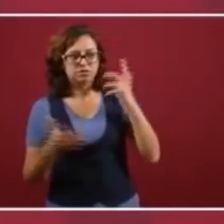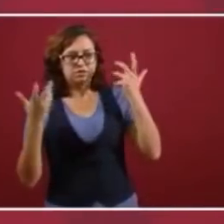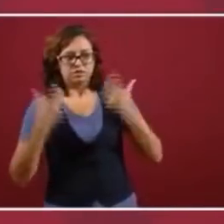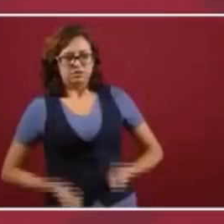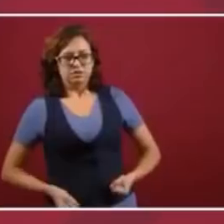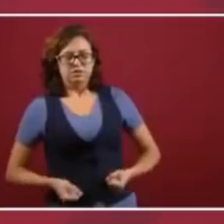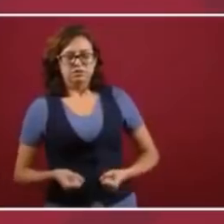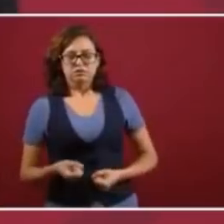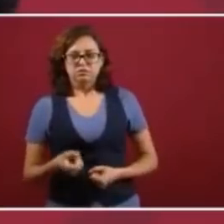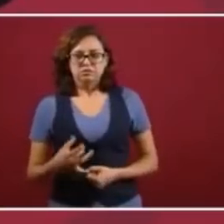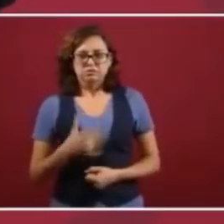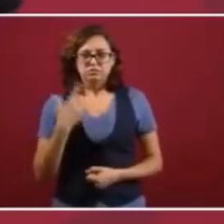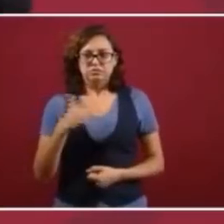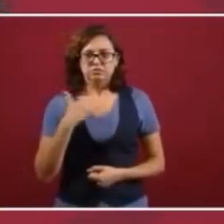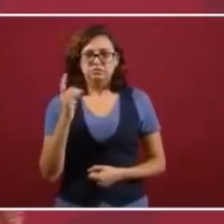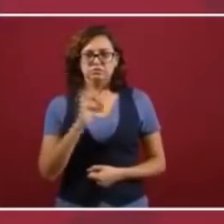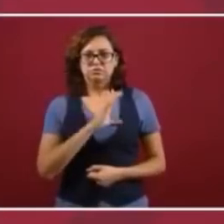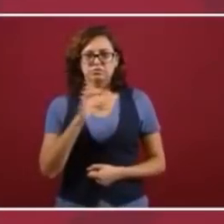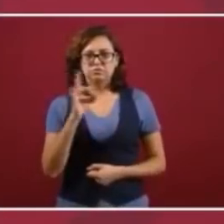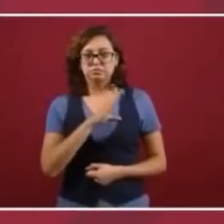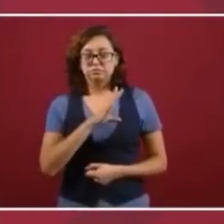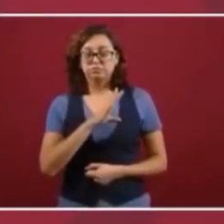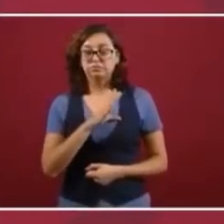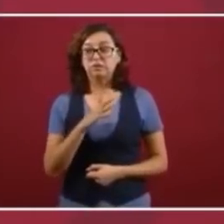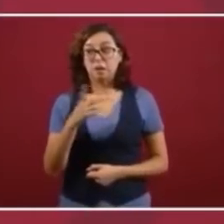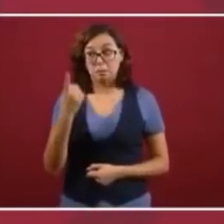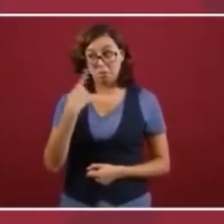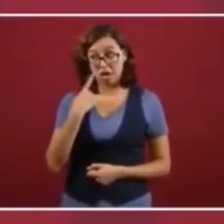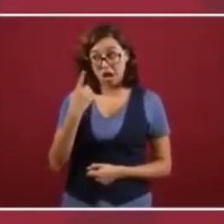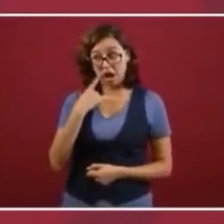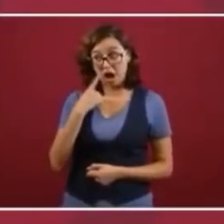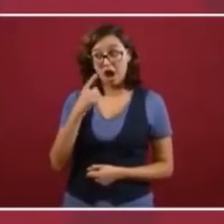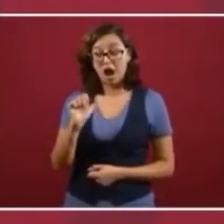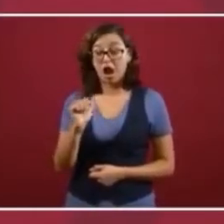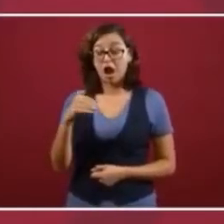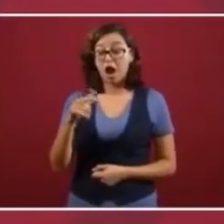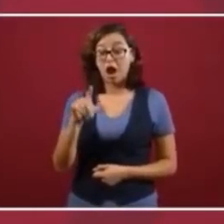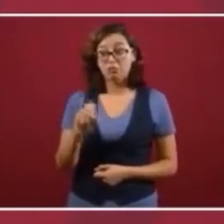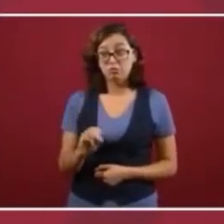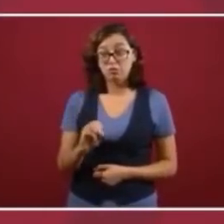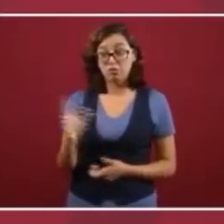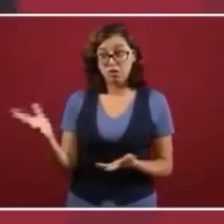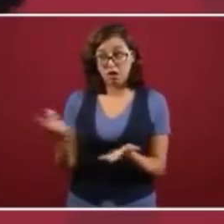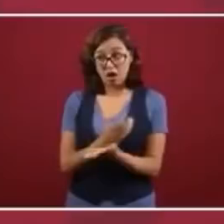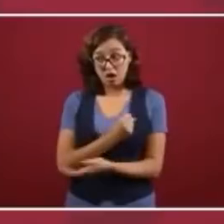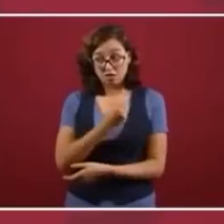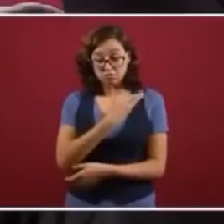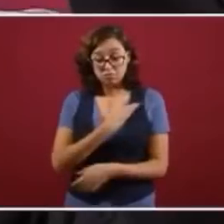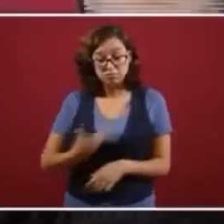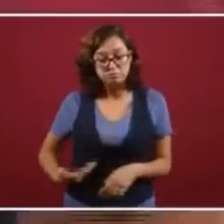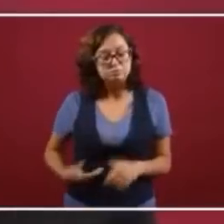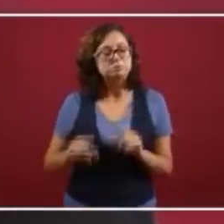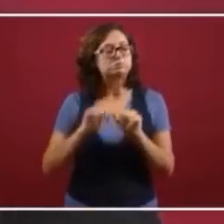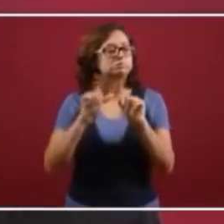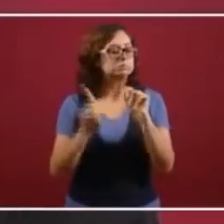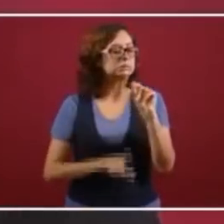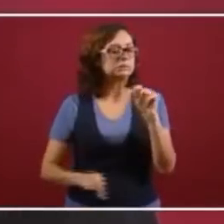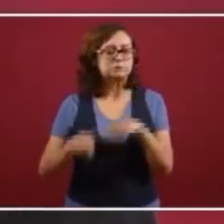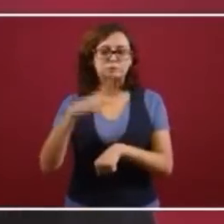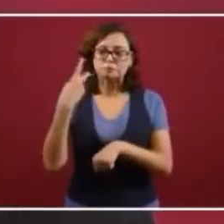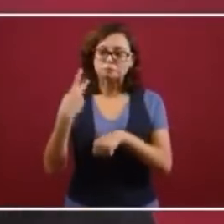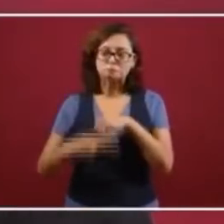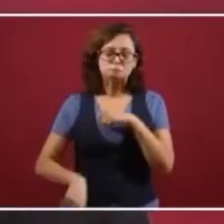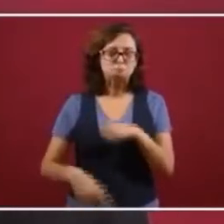infundiendo miedo. Si gana López Obrador, que es un peligro para México, se van a